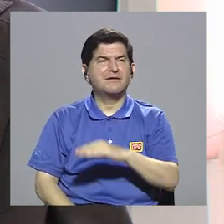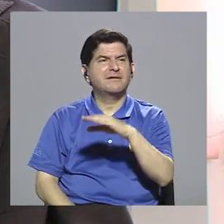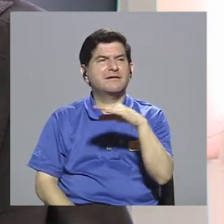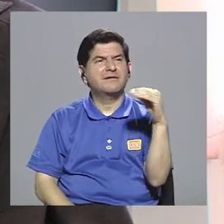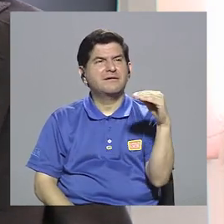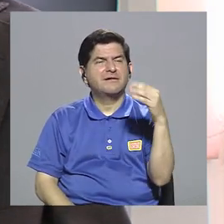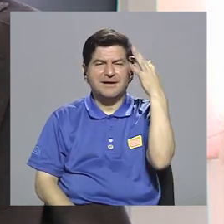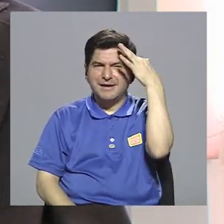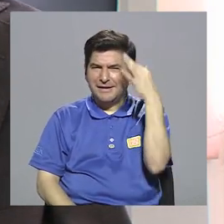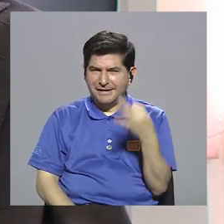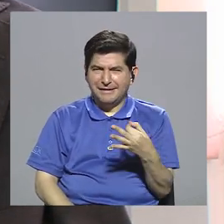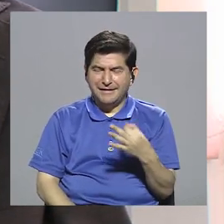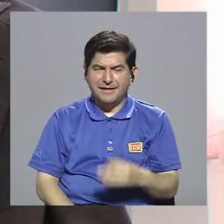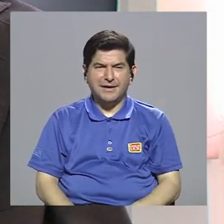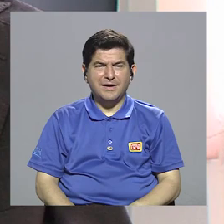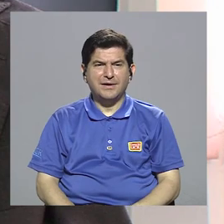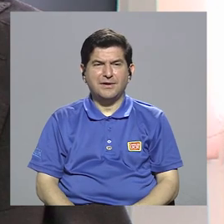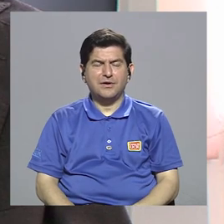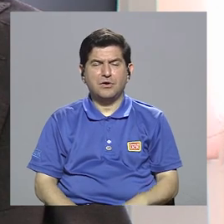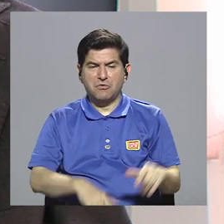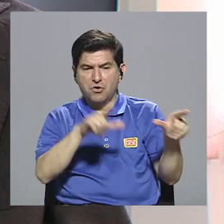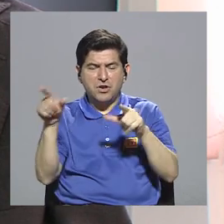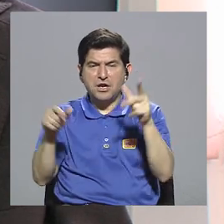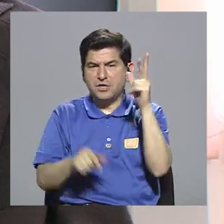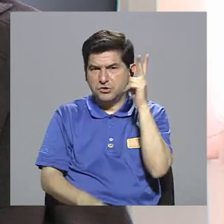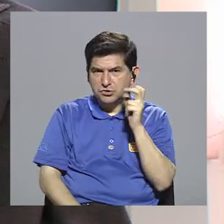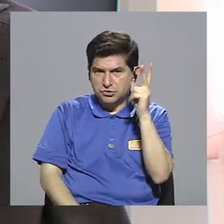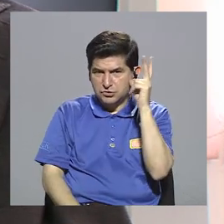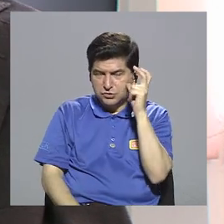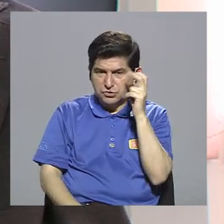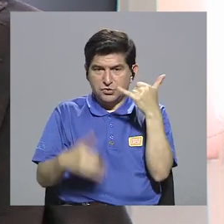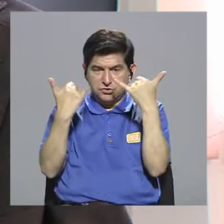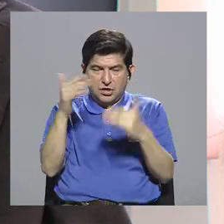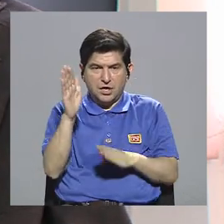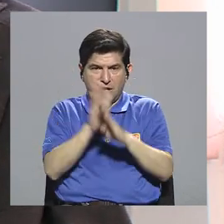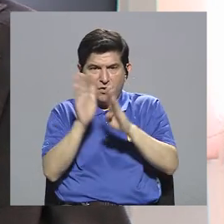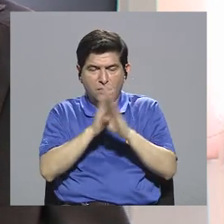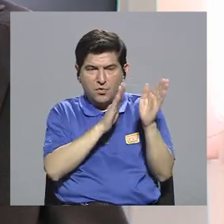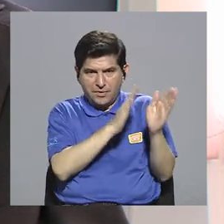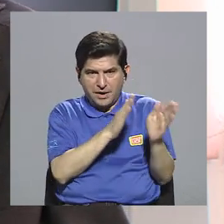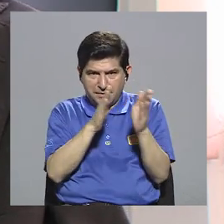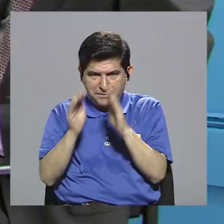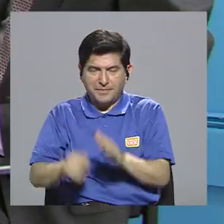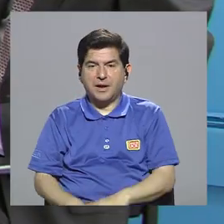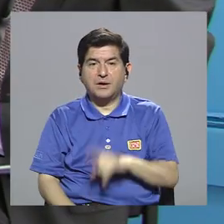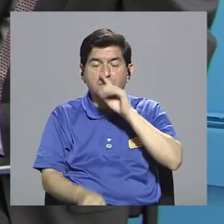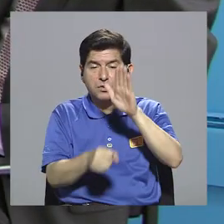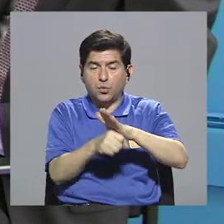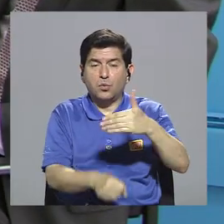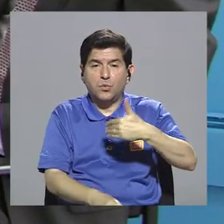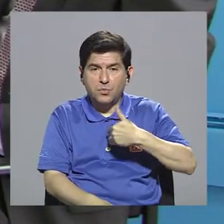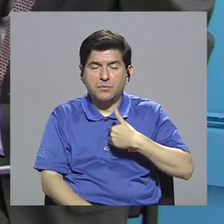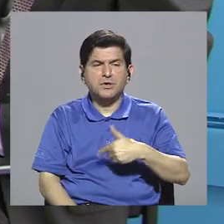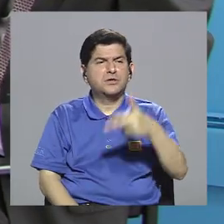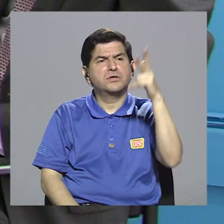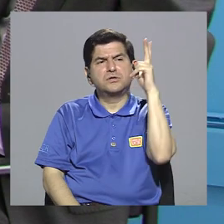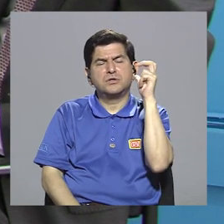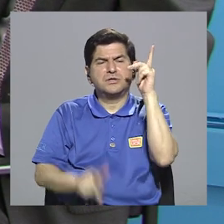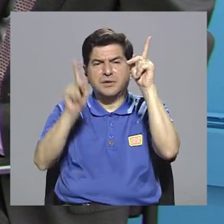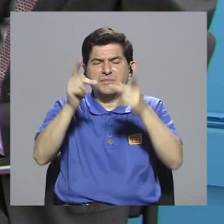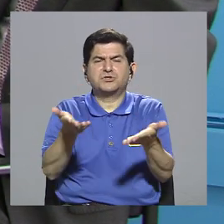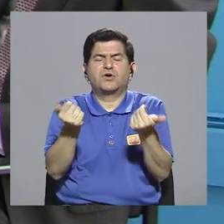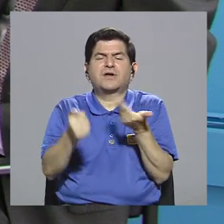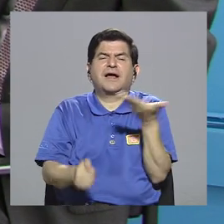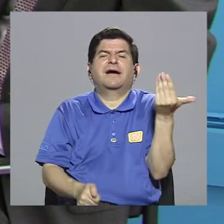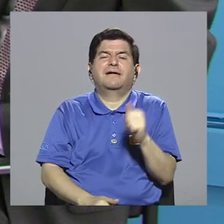creo que hay una disposición a escuchar ahora que se están desarrollando planes que este compromiso a escuchar que lo que la